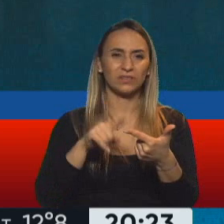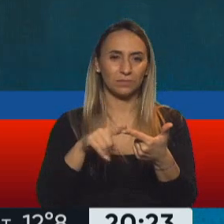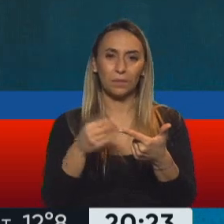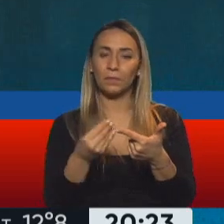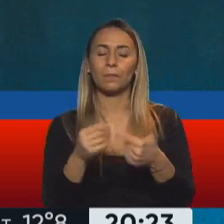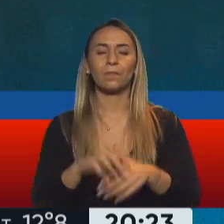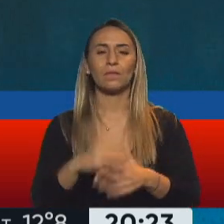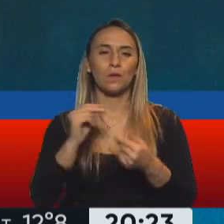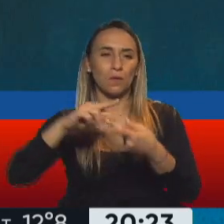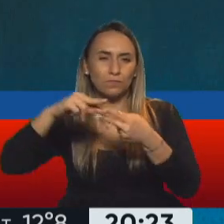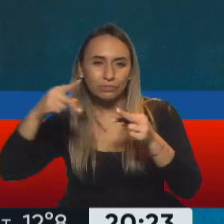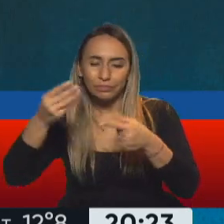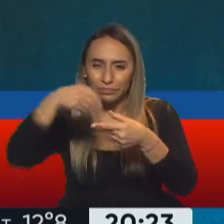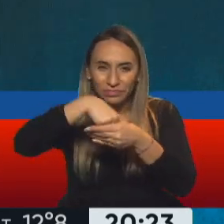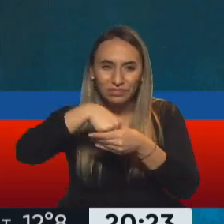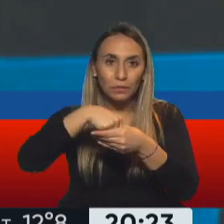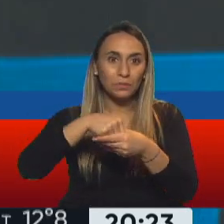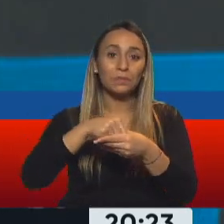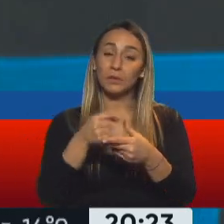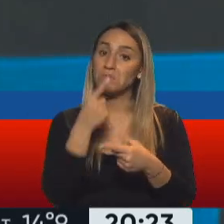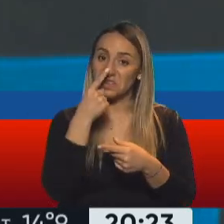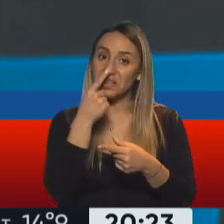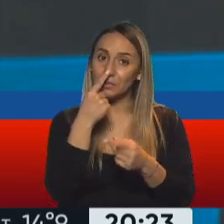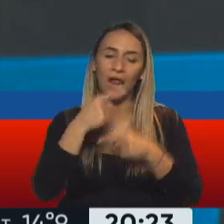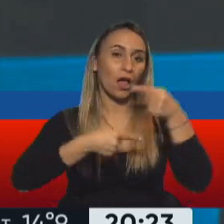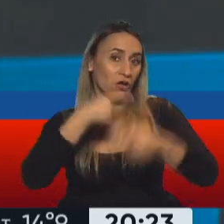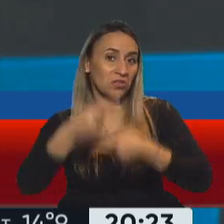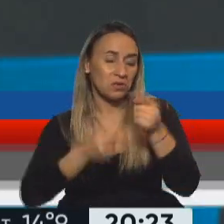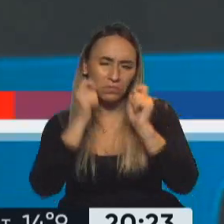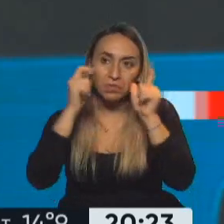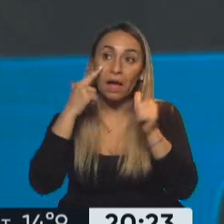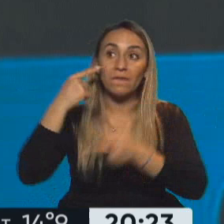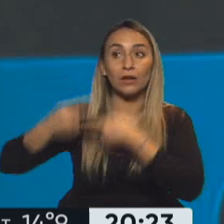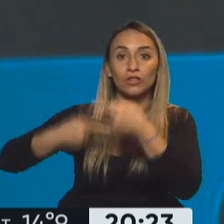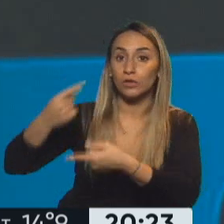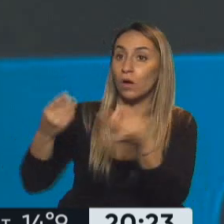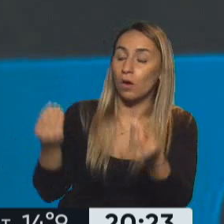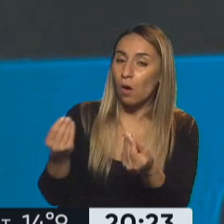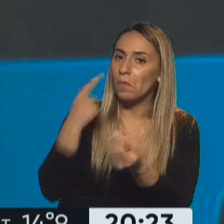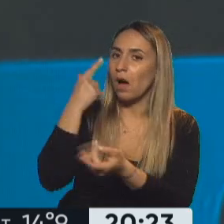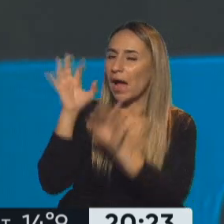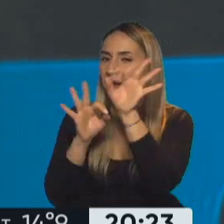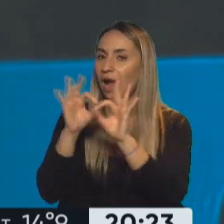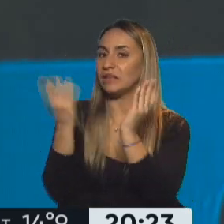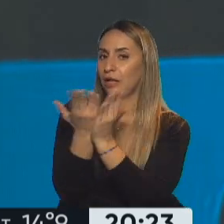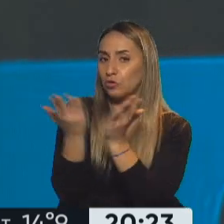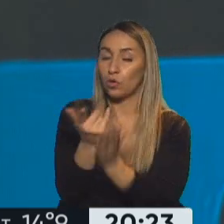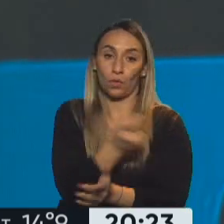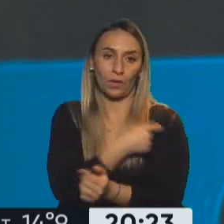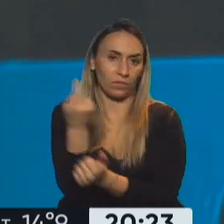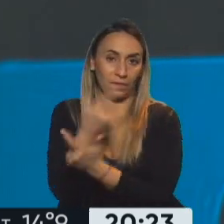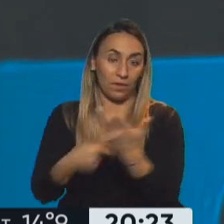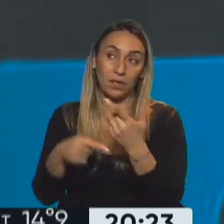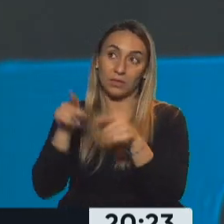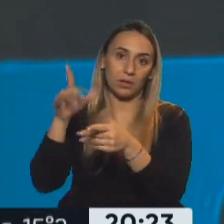por DNA. Perfecto. Muy interesante, la verdad. Interesante para seguir estar atentos acerca de esta evolución del estudio y sobre todo de este